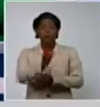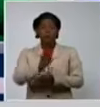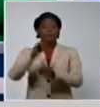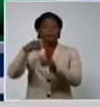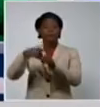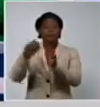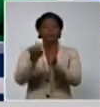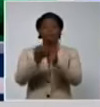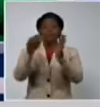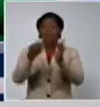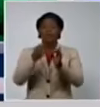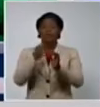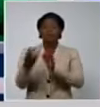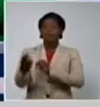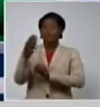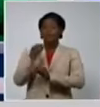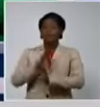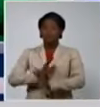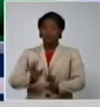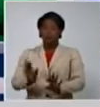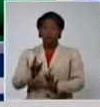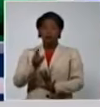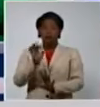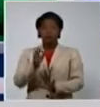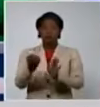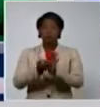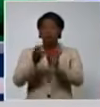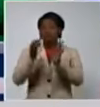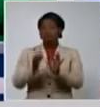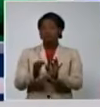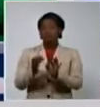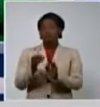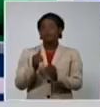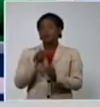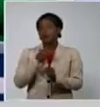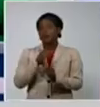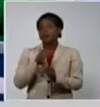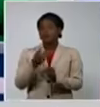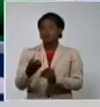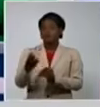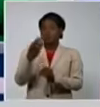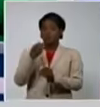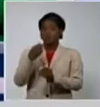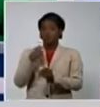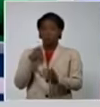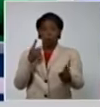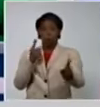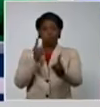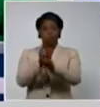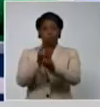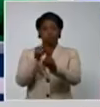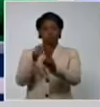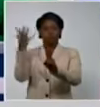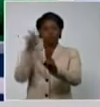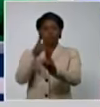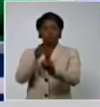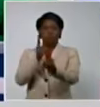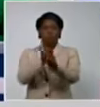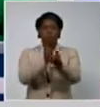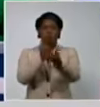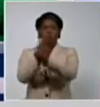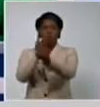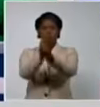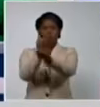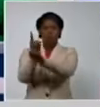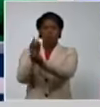mí me confirman, pues todas las personas que han tenido contacto conmigo en los últimos